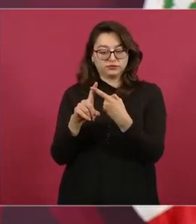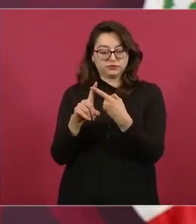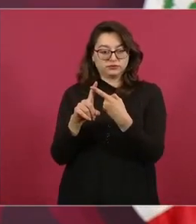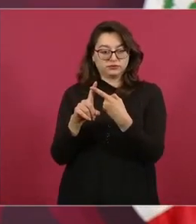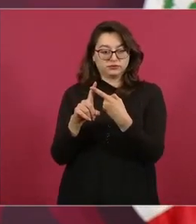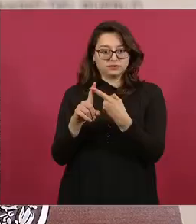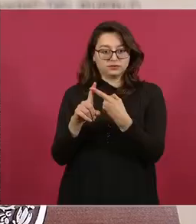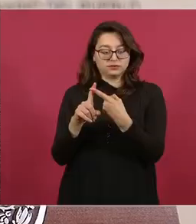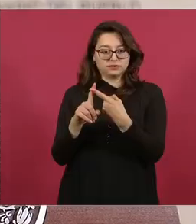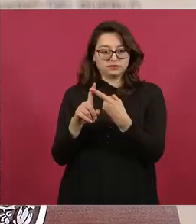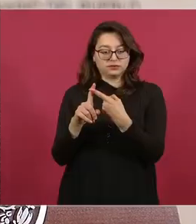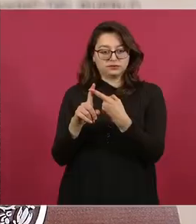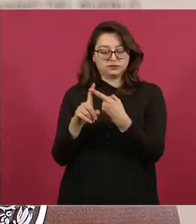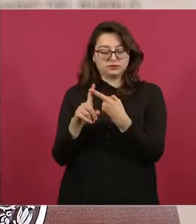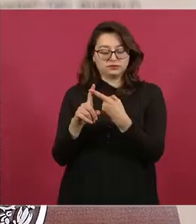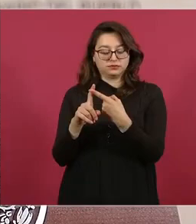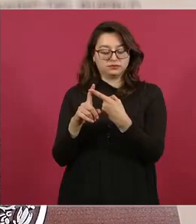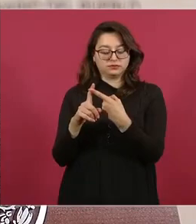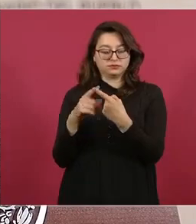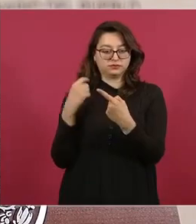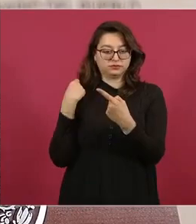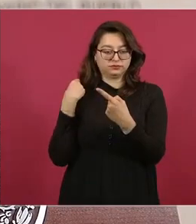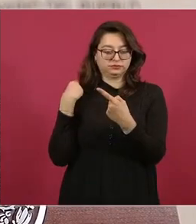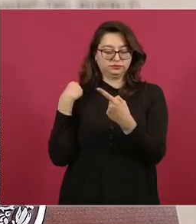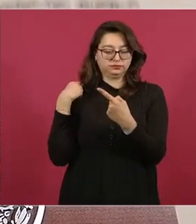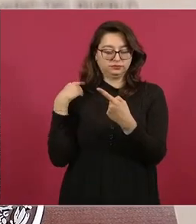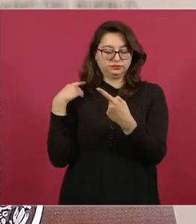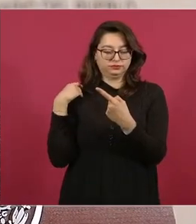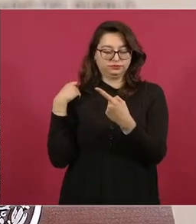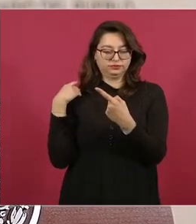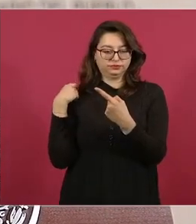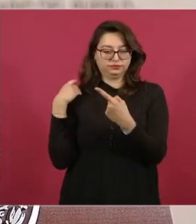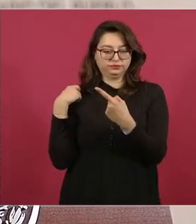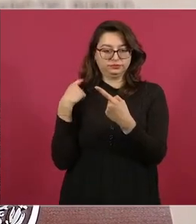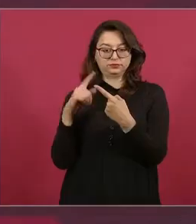en el Papaloapan, en